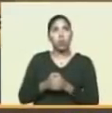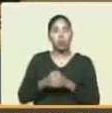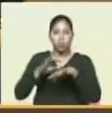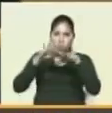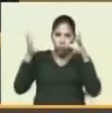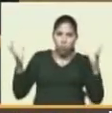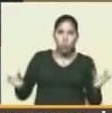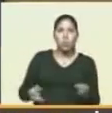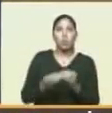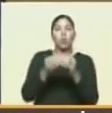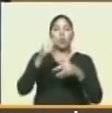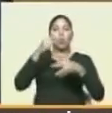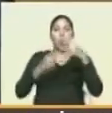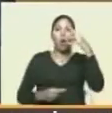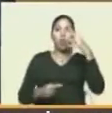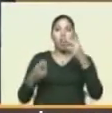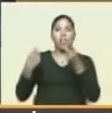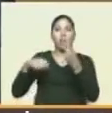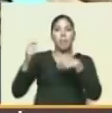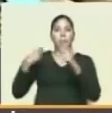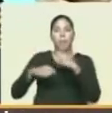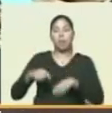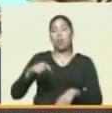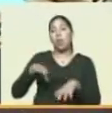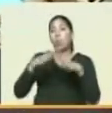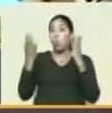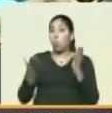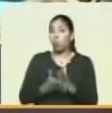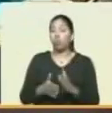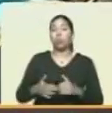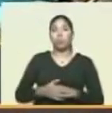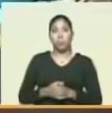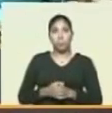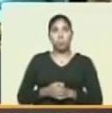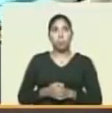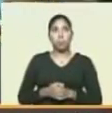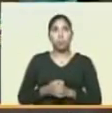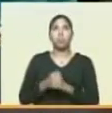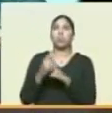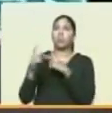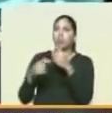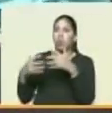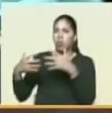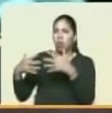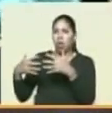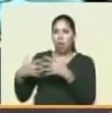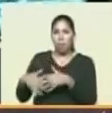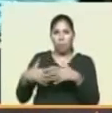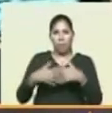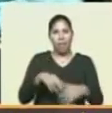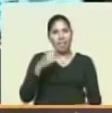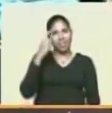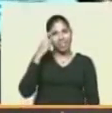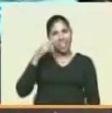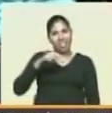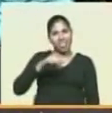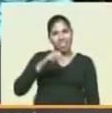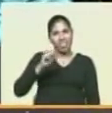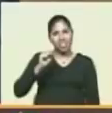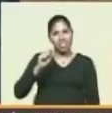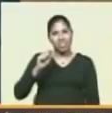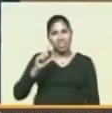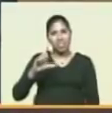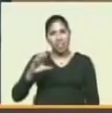cuatro grandes negocios del mundo. Luego la hegemonía de empresas como Nestlé, como Bunge,